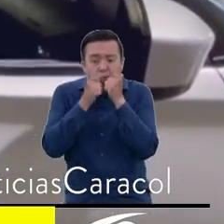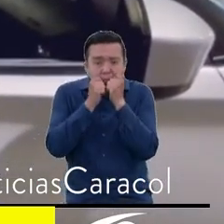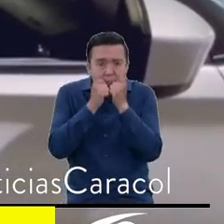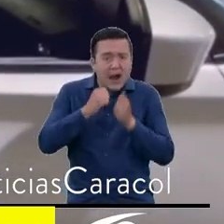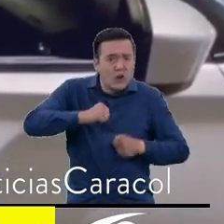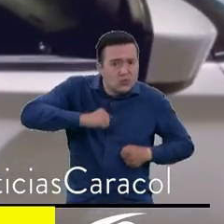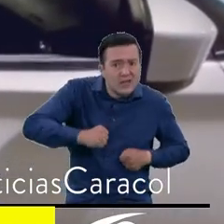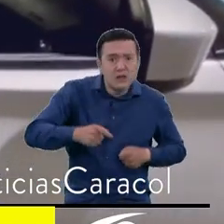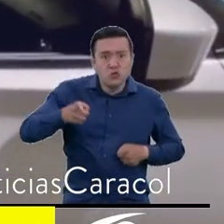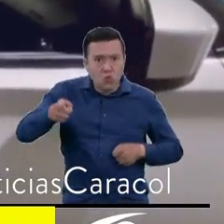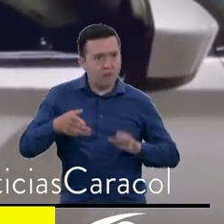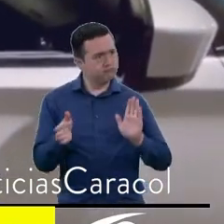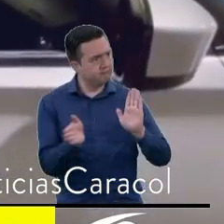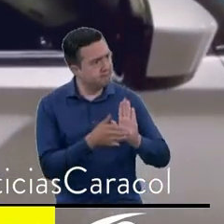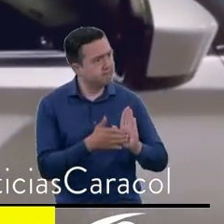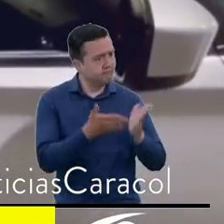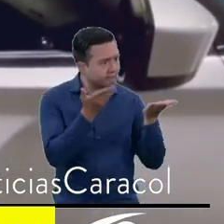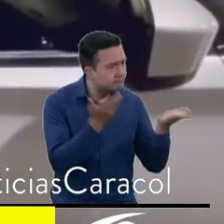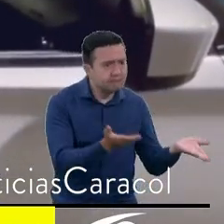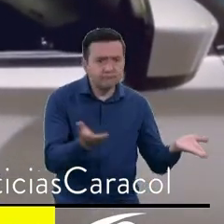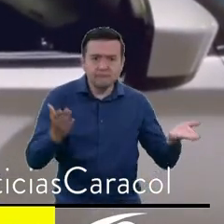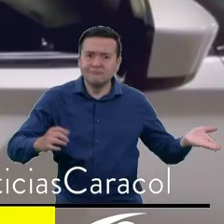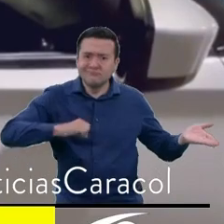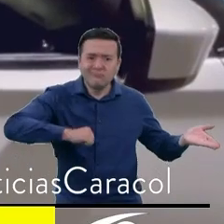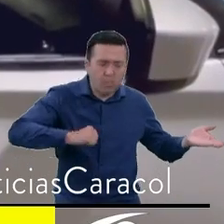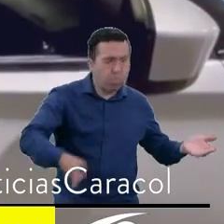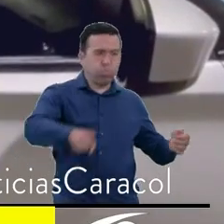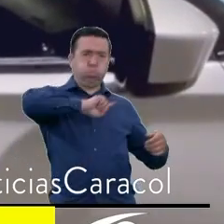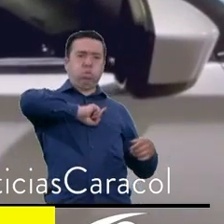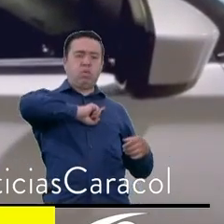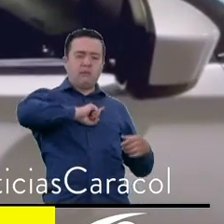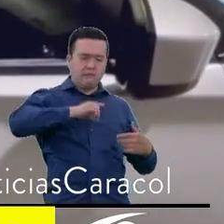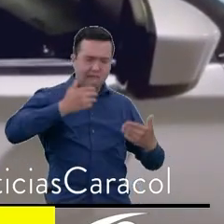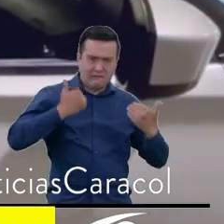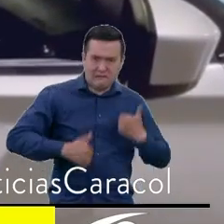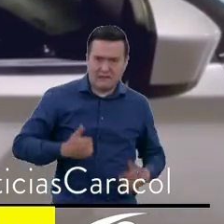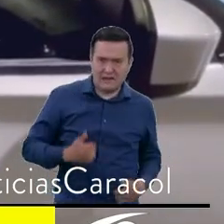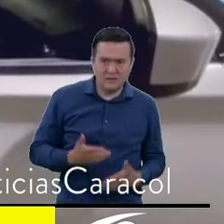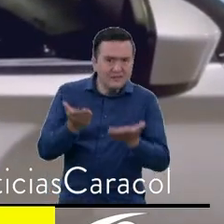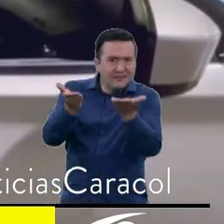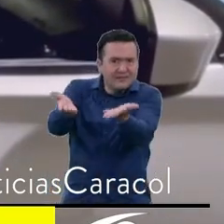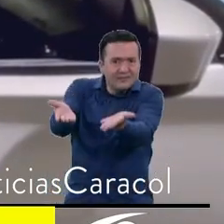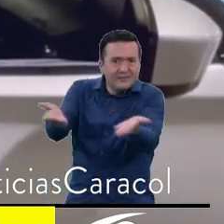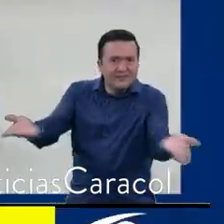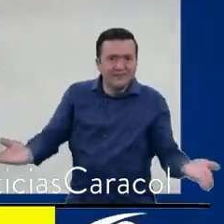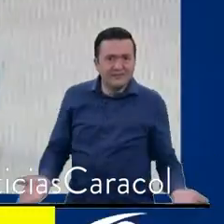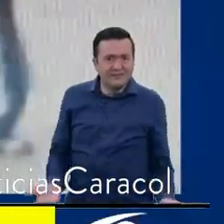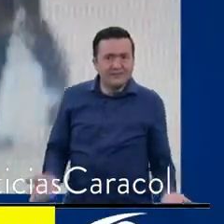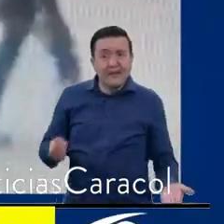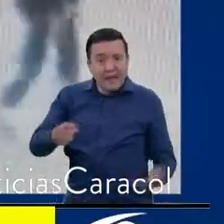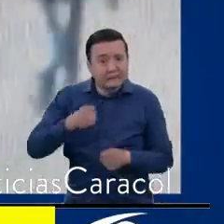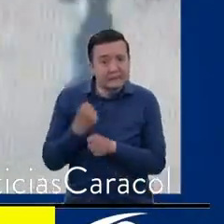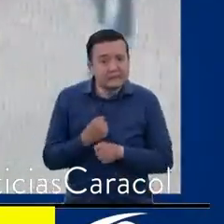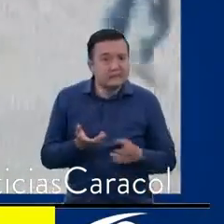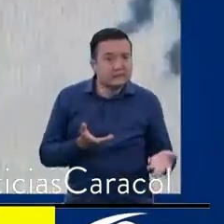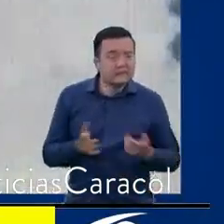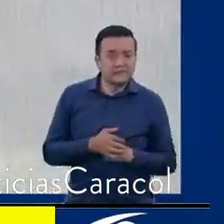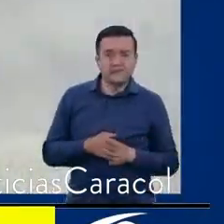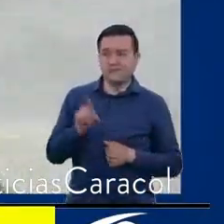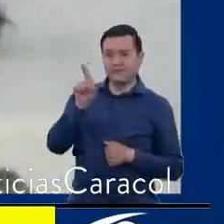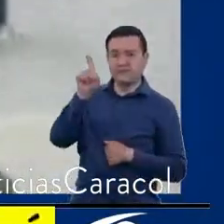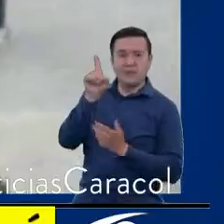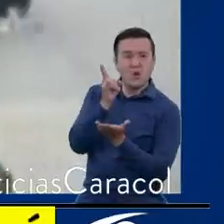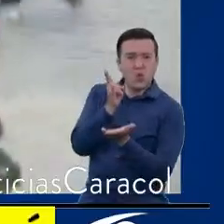y garantes de derechos sean atacados en medio del ejercicio de sus funciones. En Usme, en video